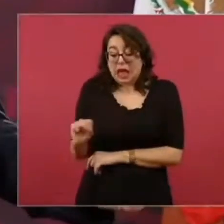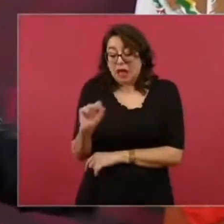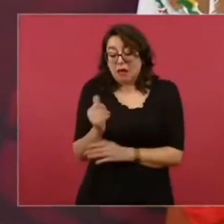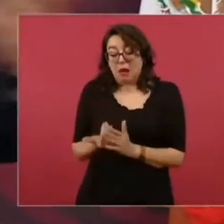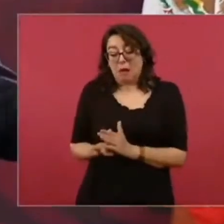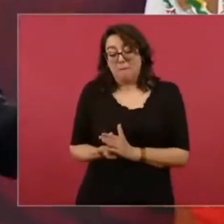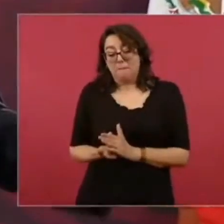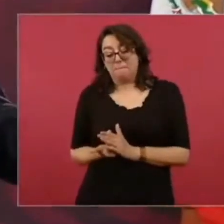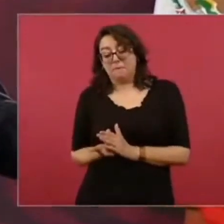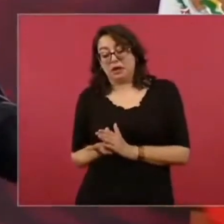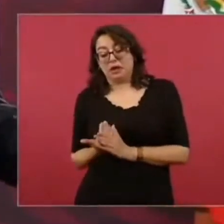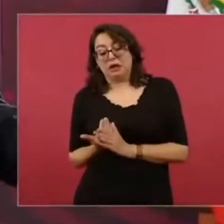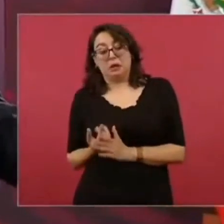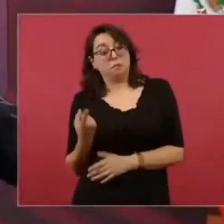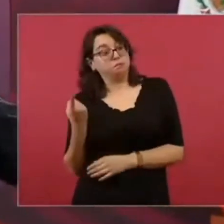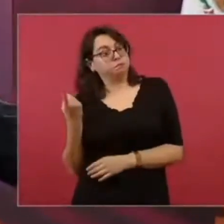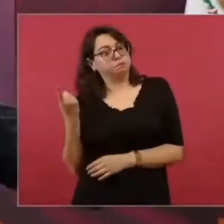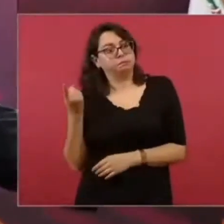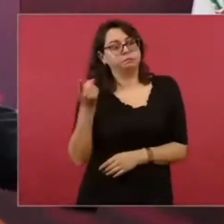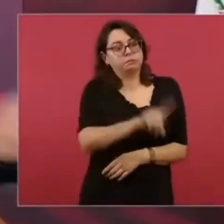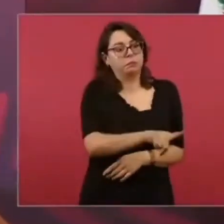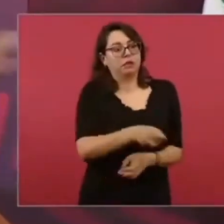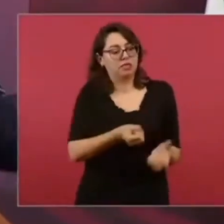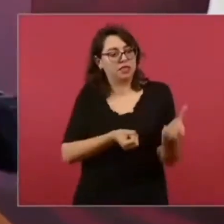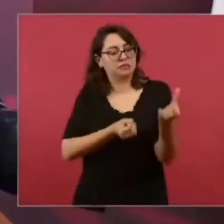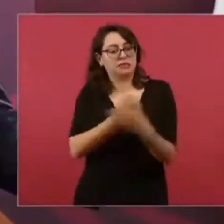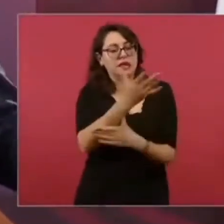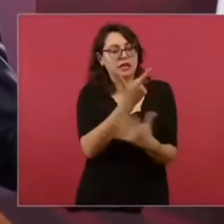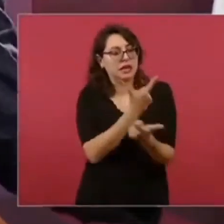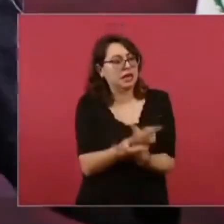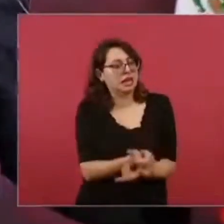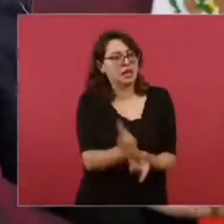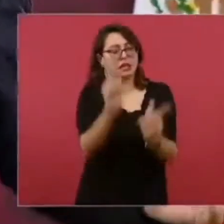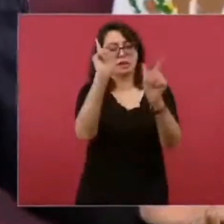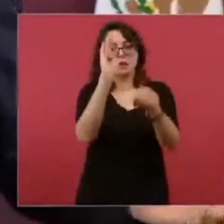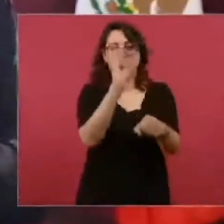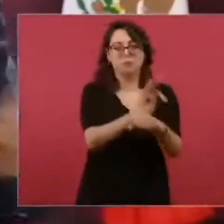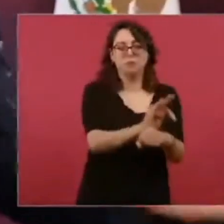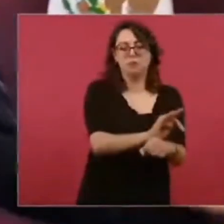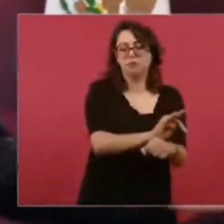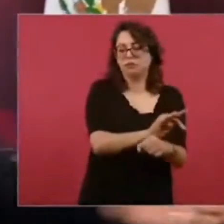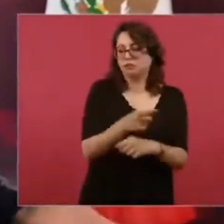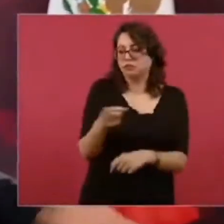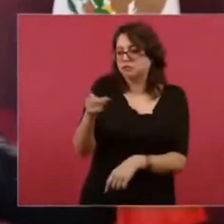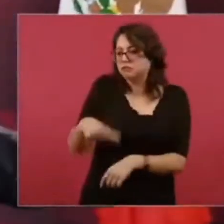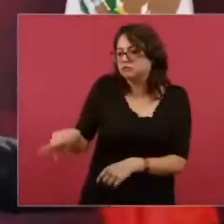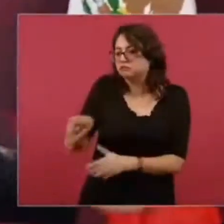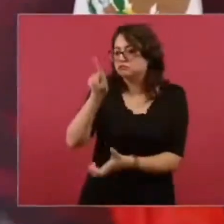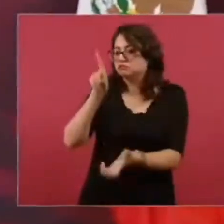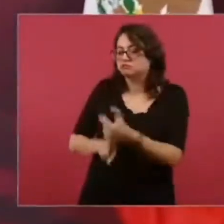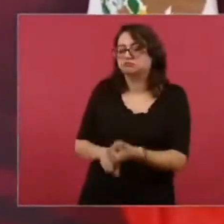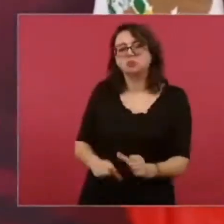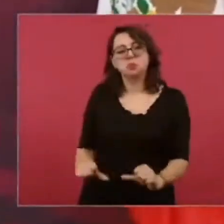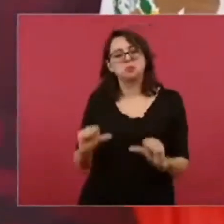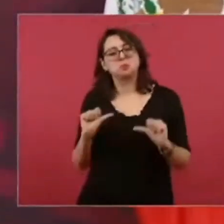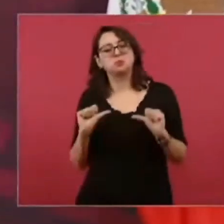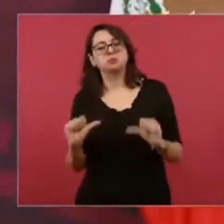y esos jueces no son investigados? ¿Y qué hace la judicatura?